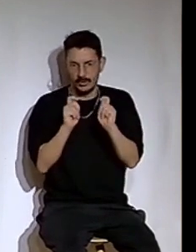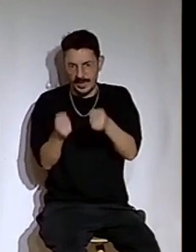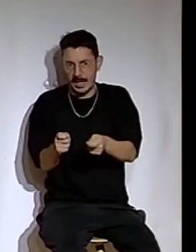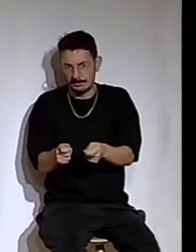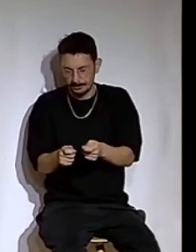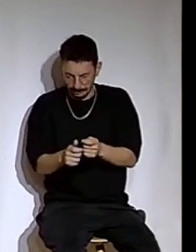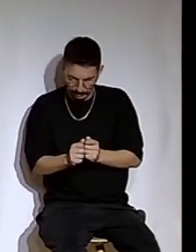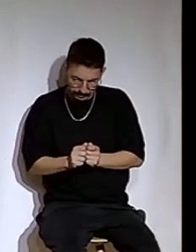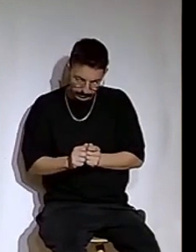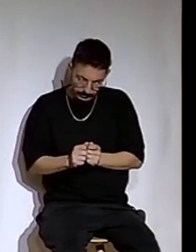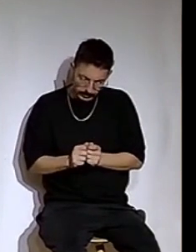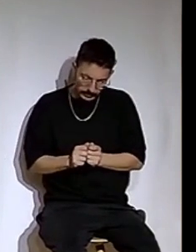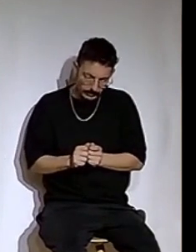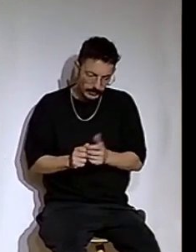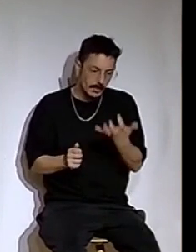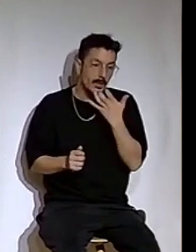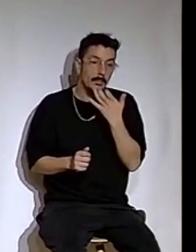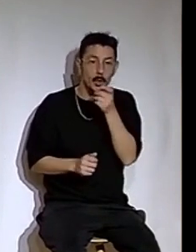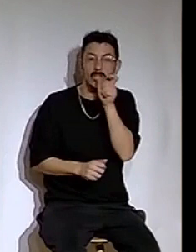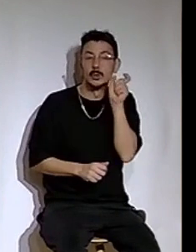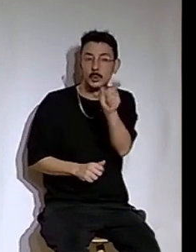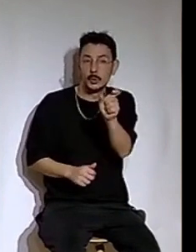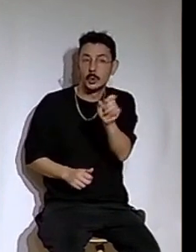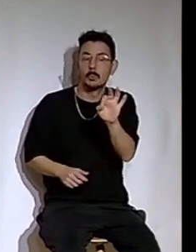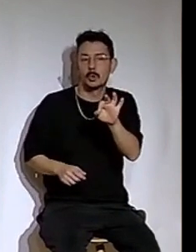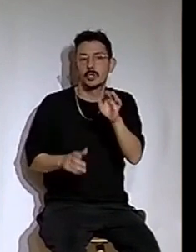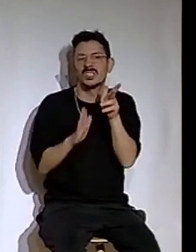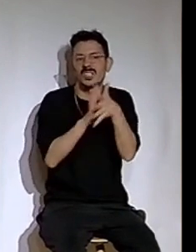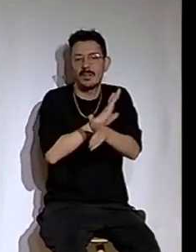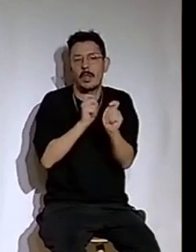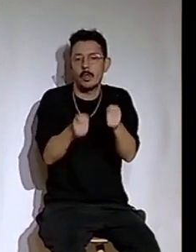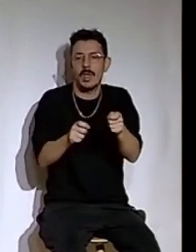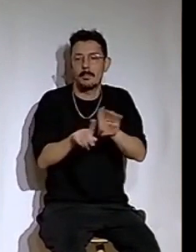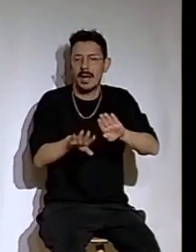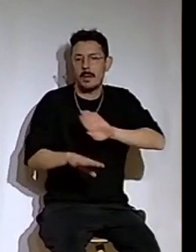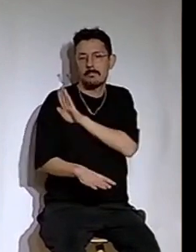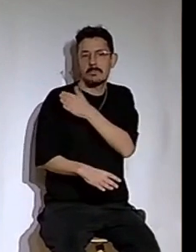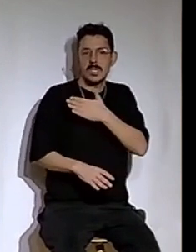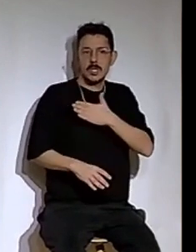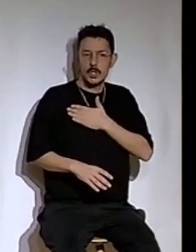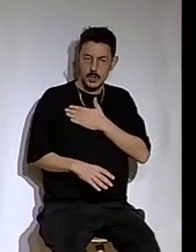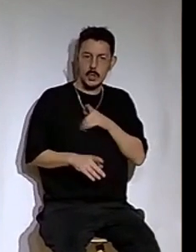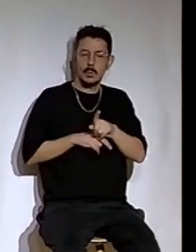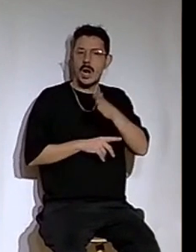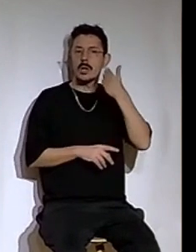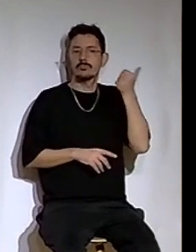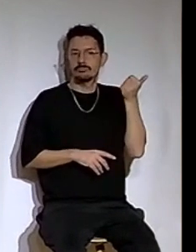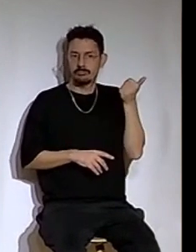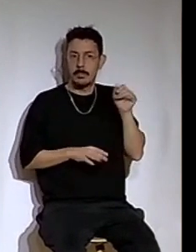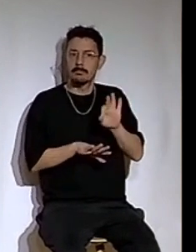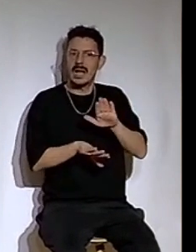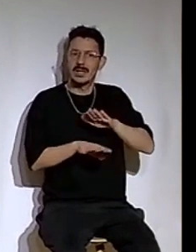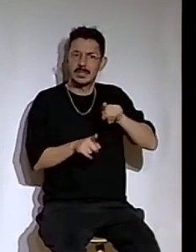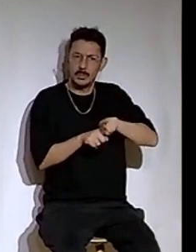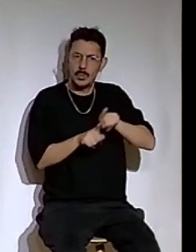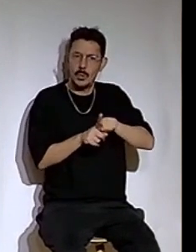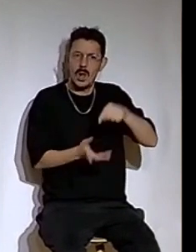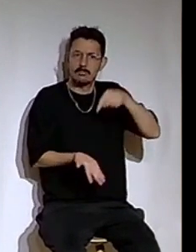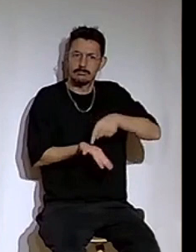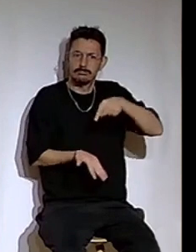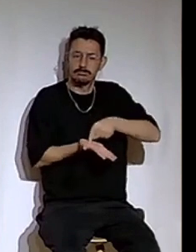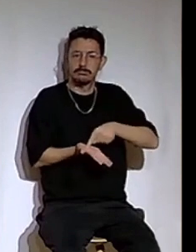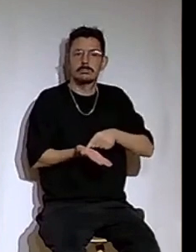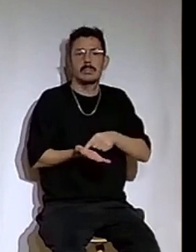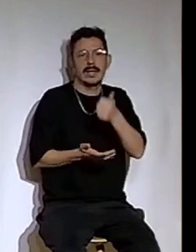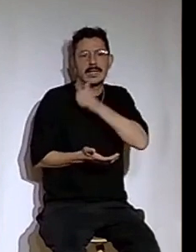voy a hacer una frase que así dicha como parece como muy vacía pero bueno creo que es importante también decirla que nosotros creemos que el arte Es una herramienta